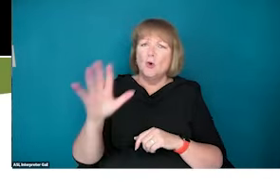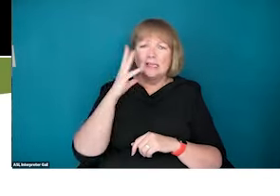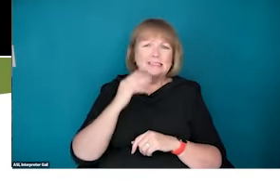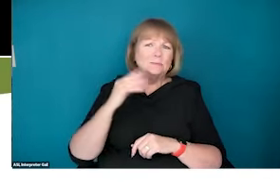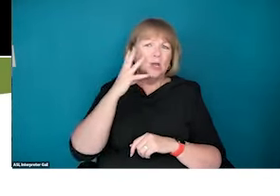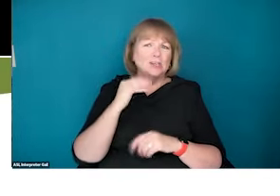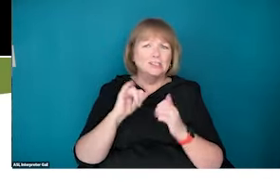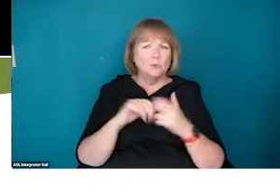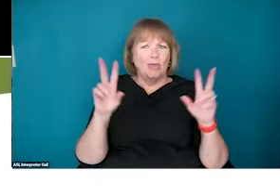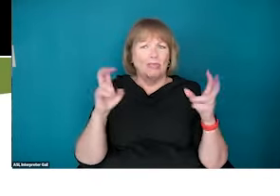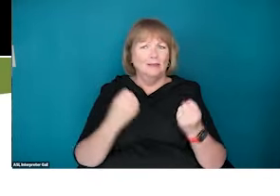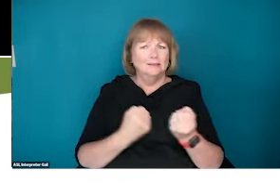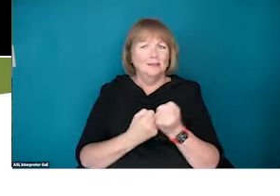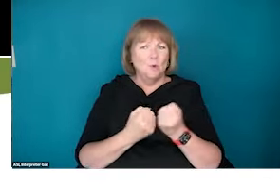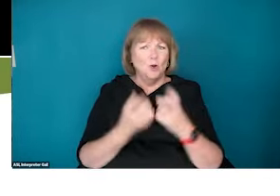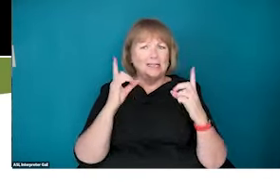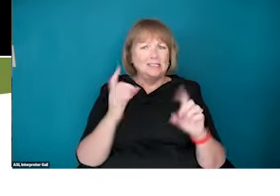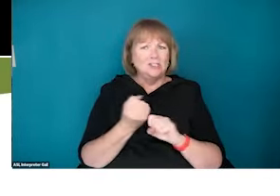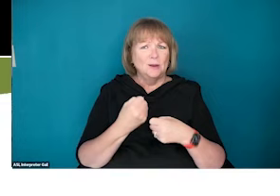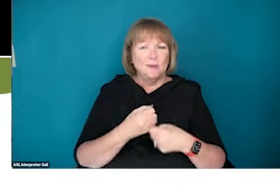los individuos?